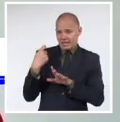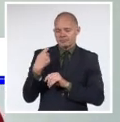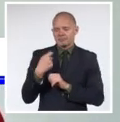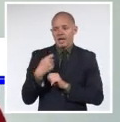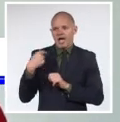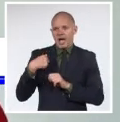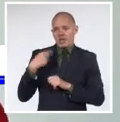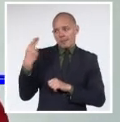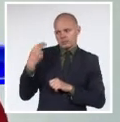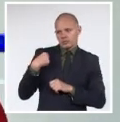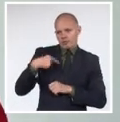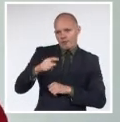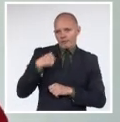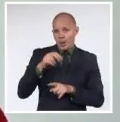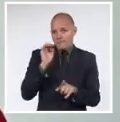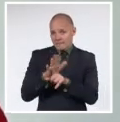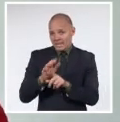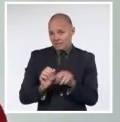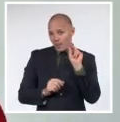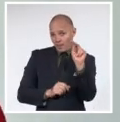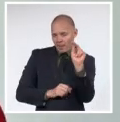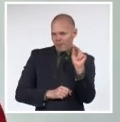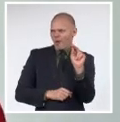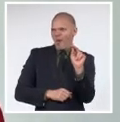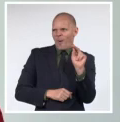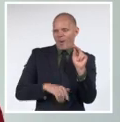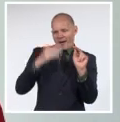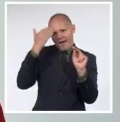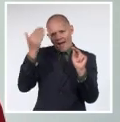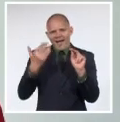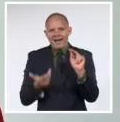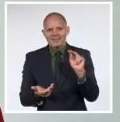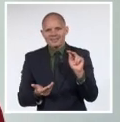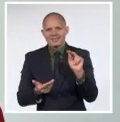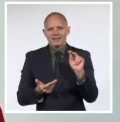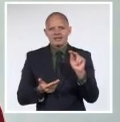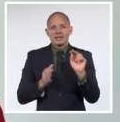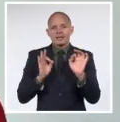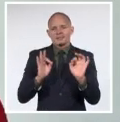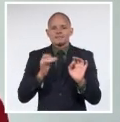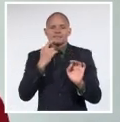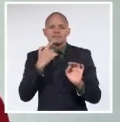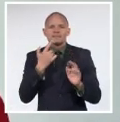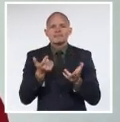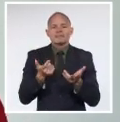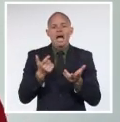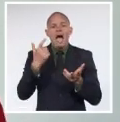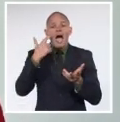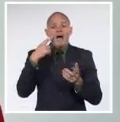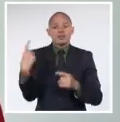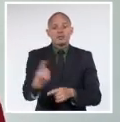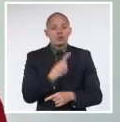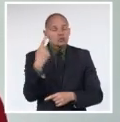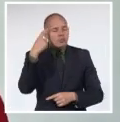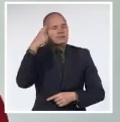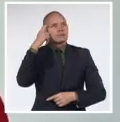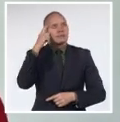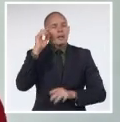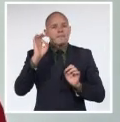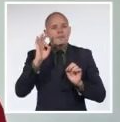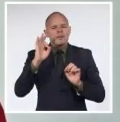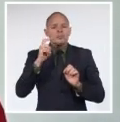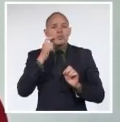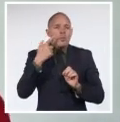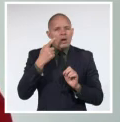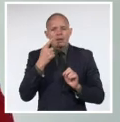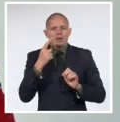muy importante, empezar arriba en el campeonato. Esto nos define mucho lo que tenemos todos en mente, que es venir aquí a buscar la clasificación, el